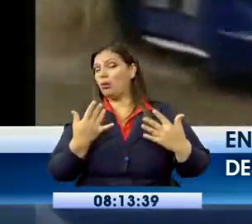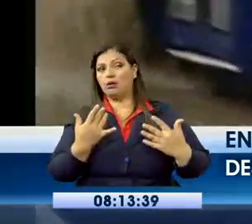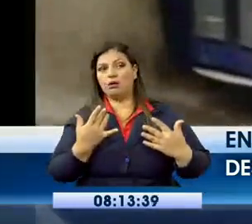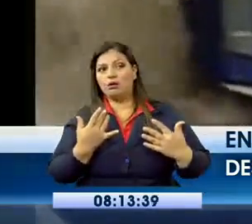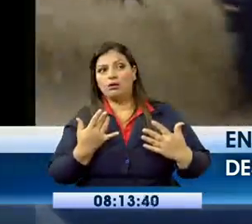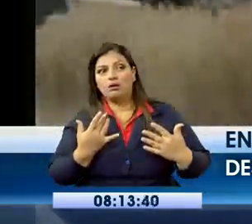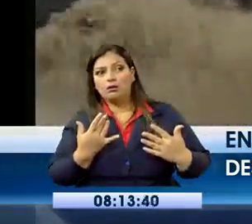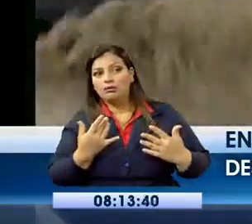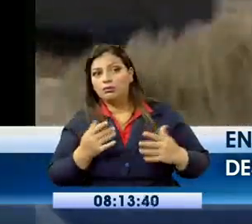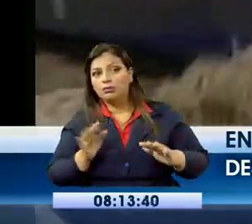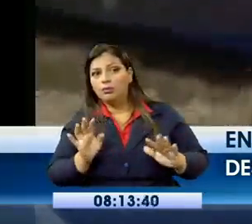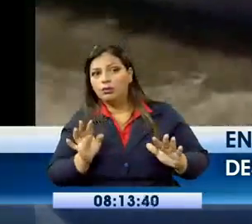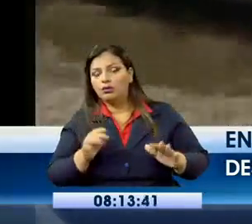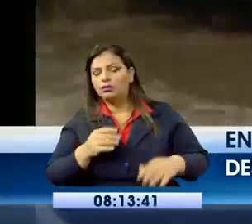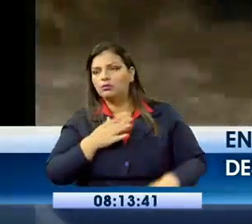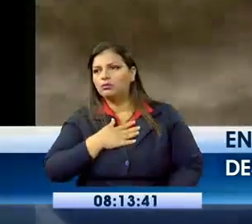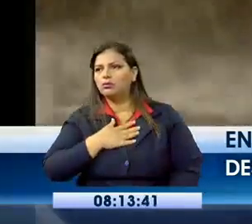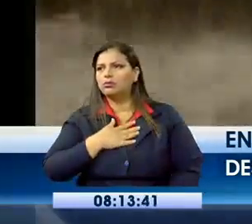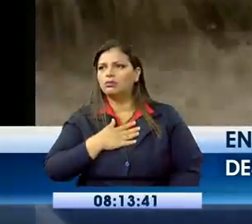Personal de la ATM para que...